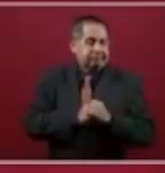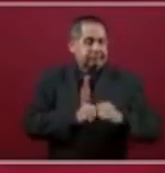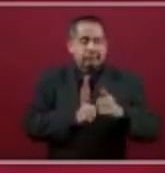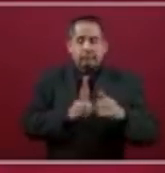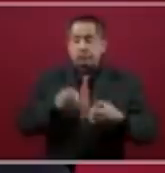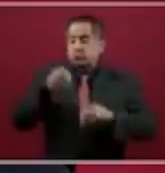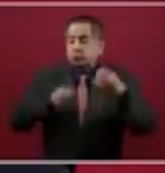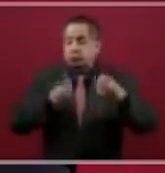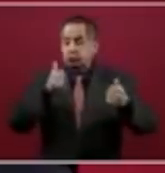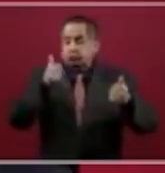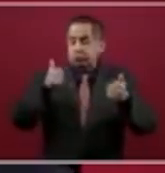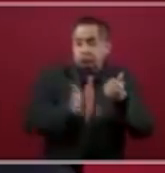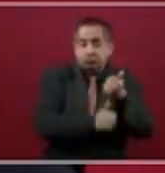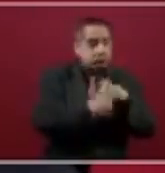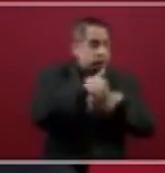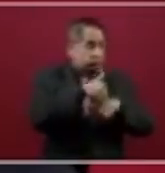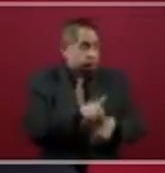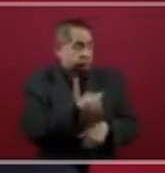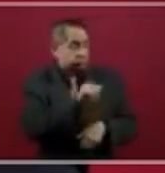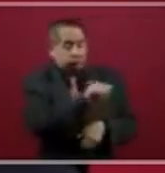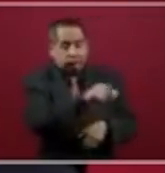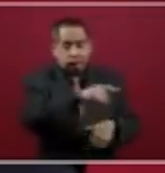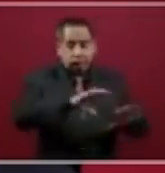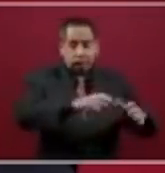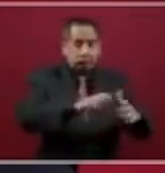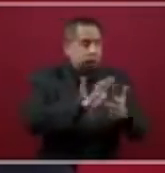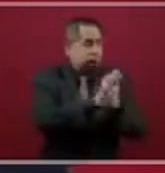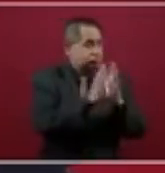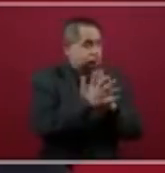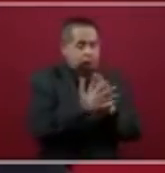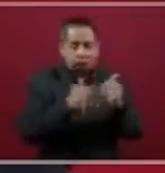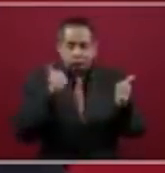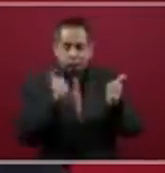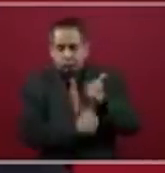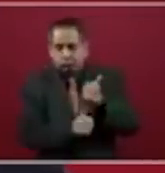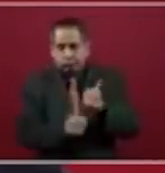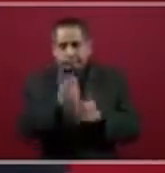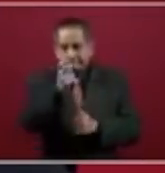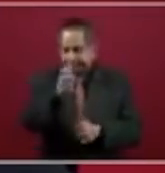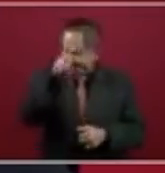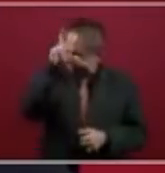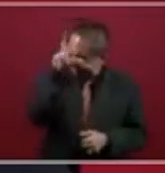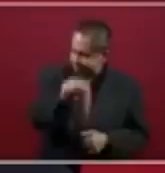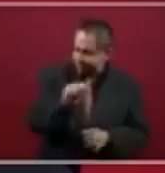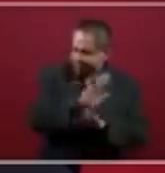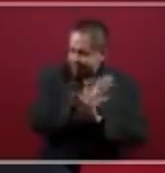servicio de la delincuencia, eso no,